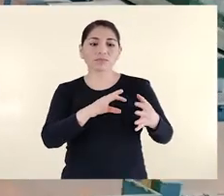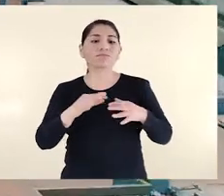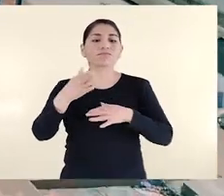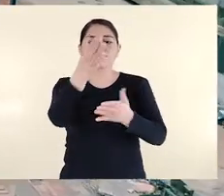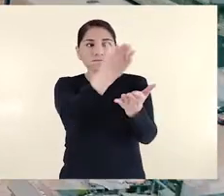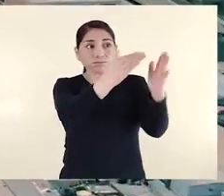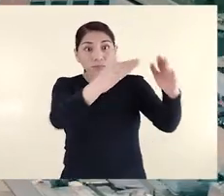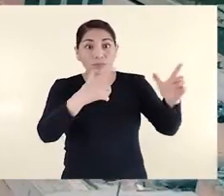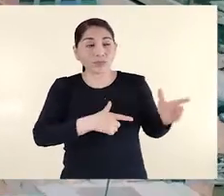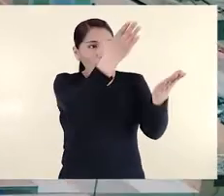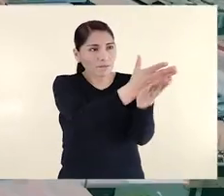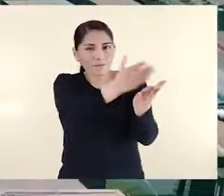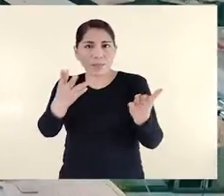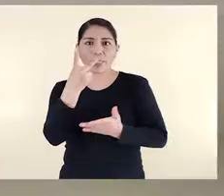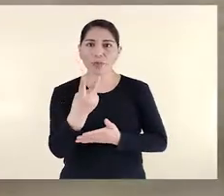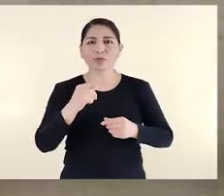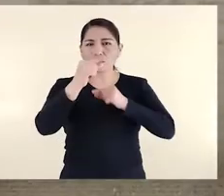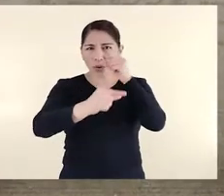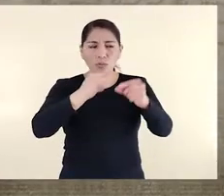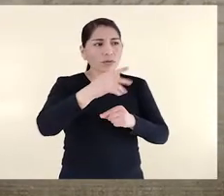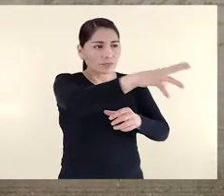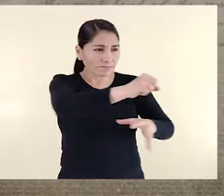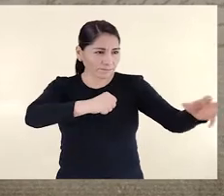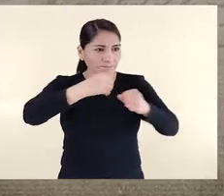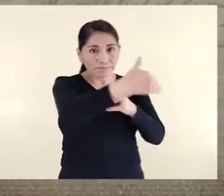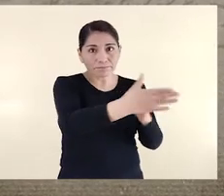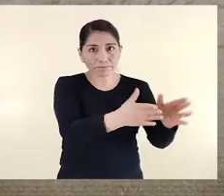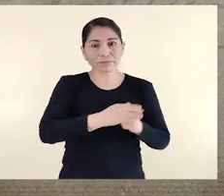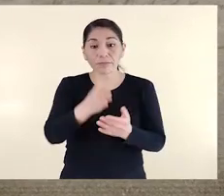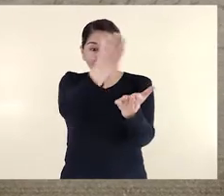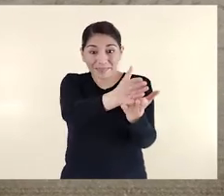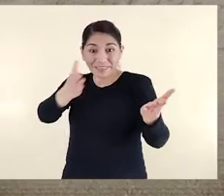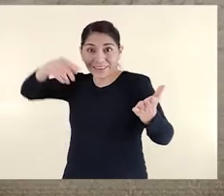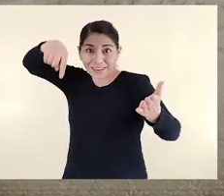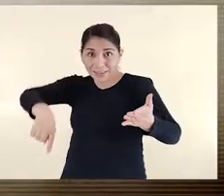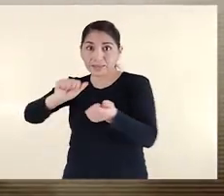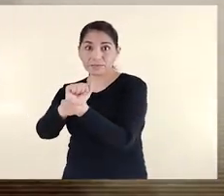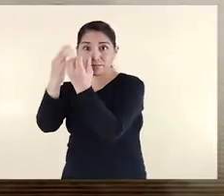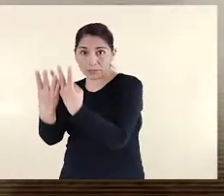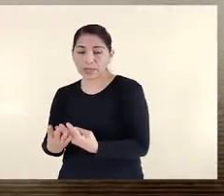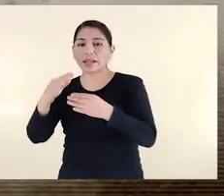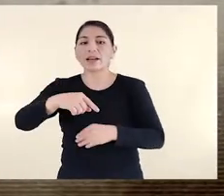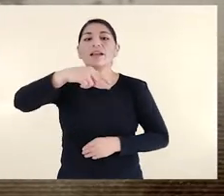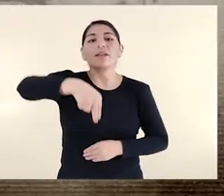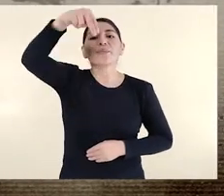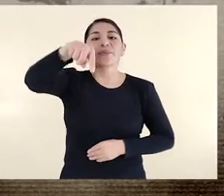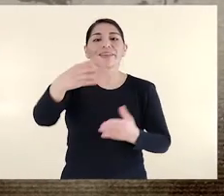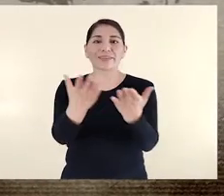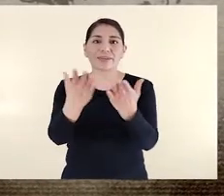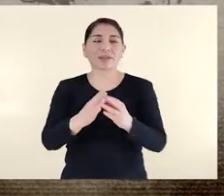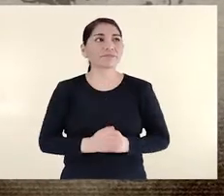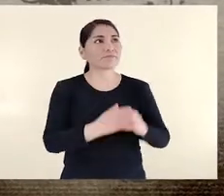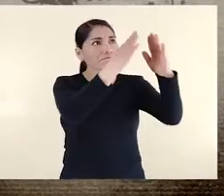Grau, y para eso dividió el fuerte en dos. Lentamente se le fue quitando más áreas. La parte dividida terminó siendo